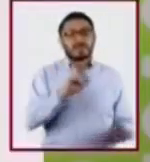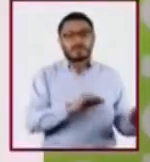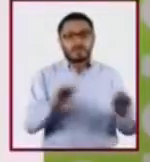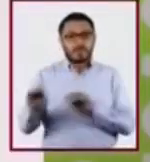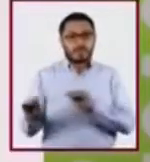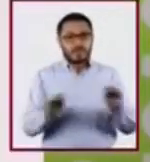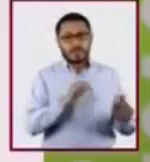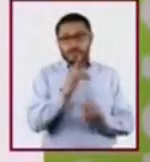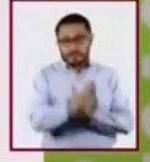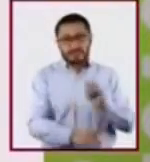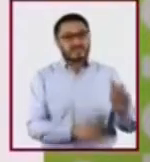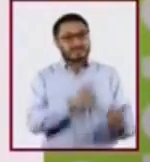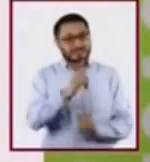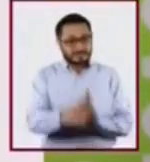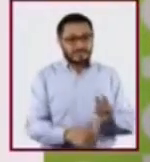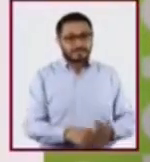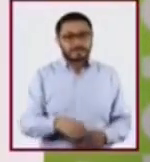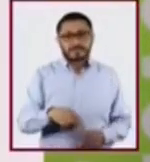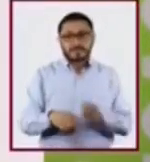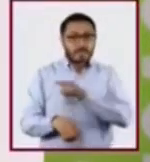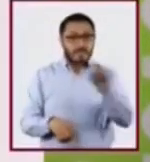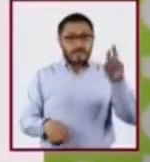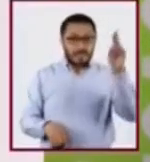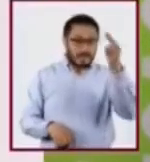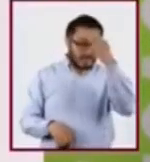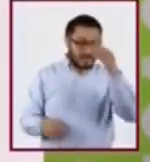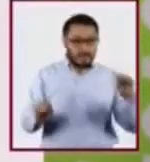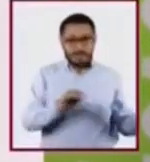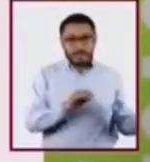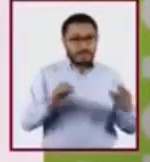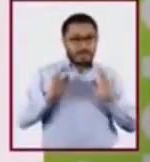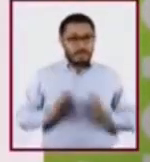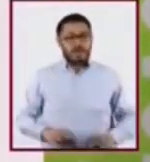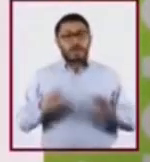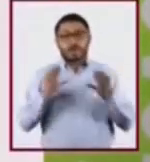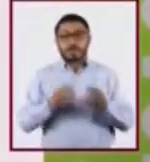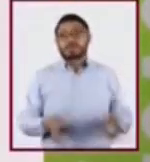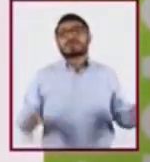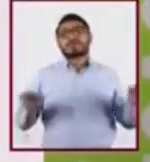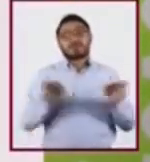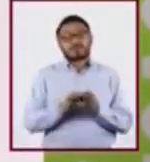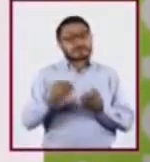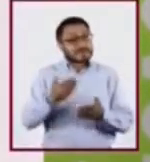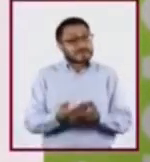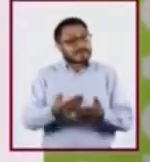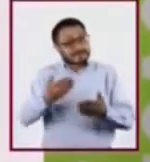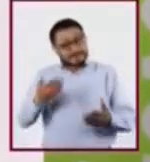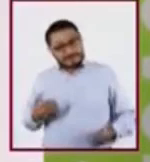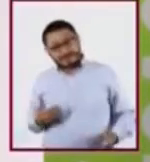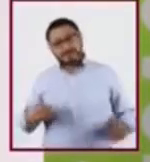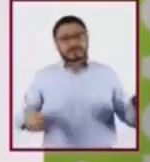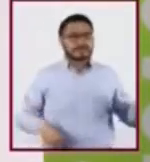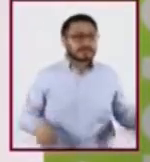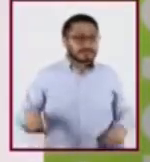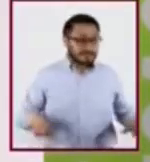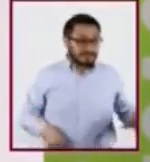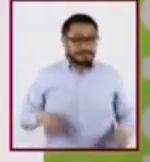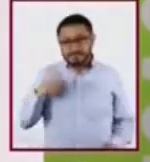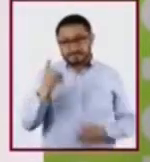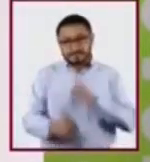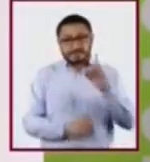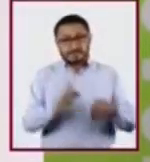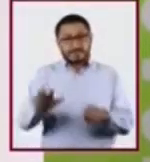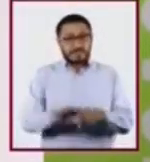continuo. Quiero recordarles que estos movimientos corporales son muy importantes antes de iniciar cualquier actividad física, ya